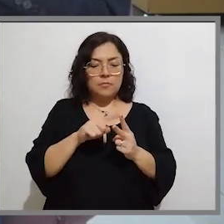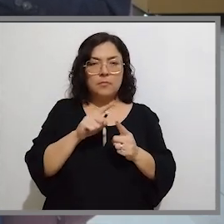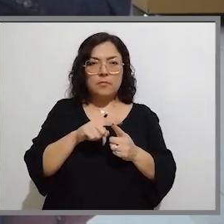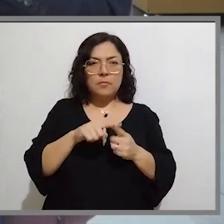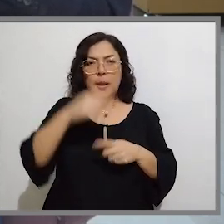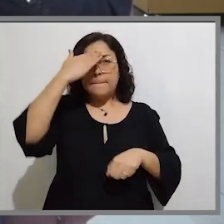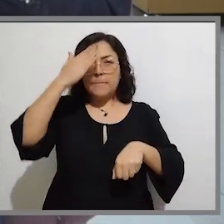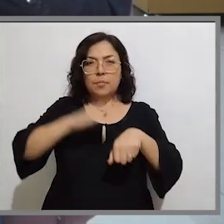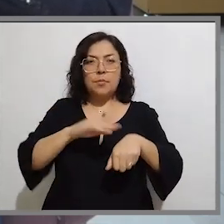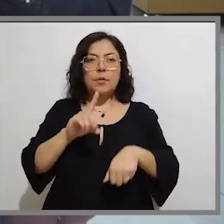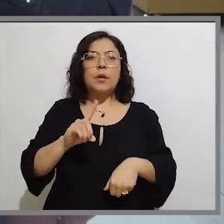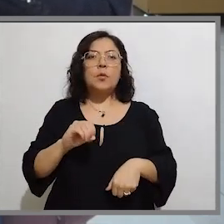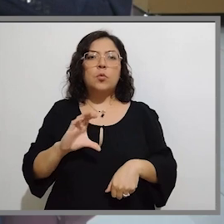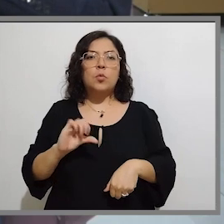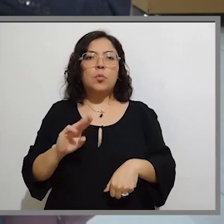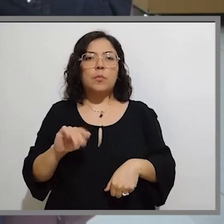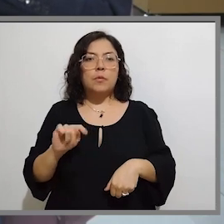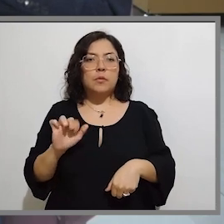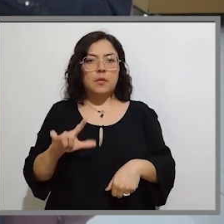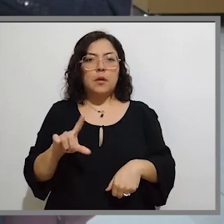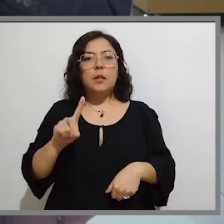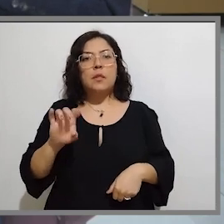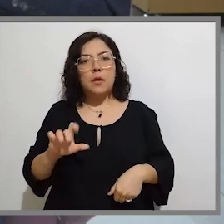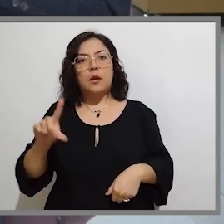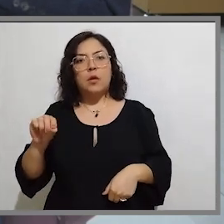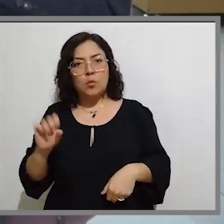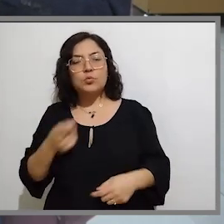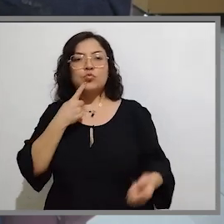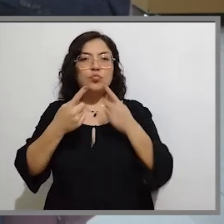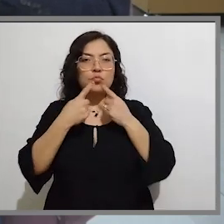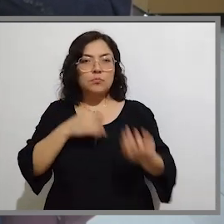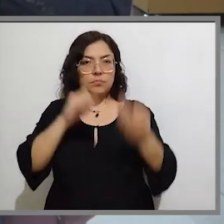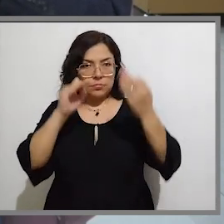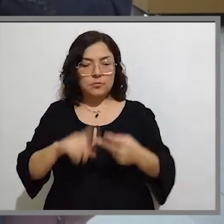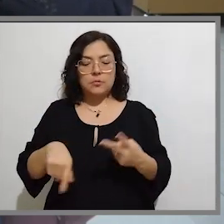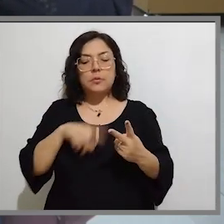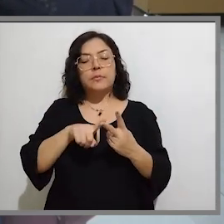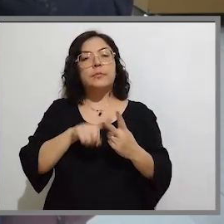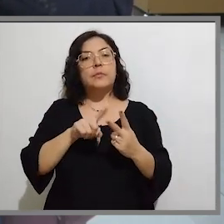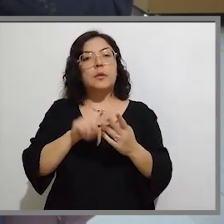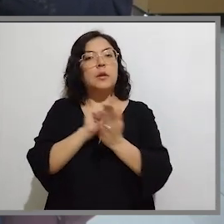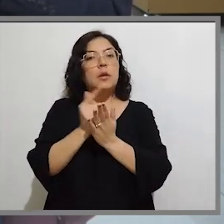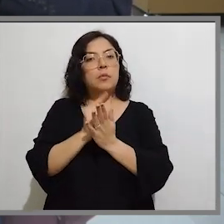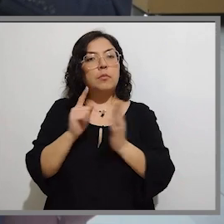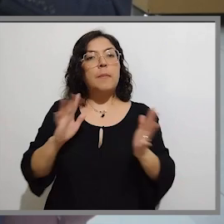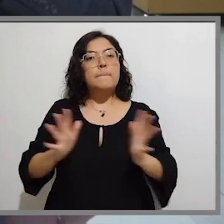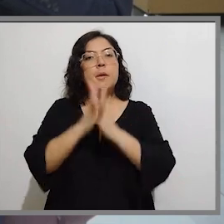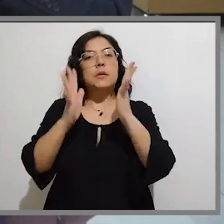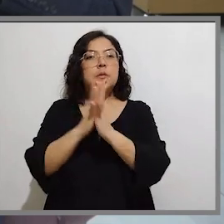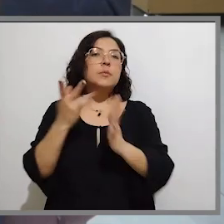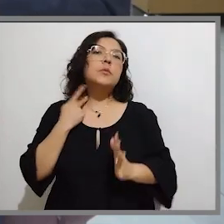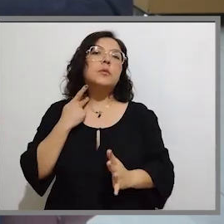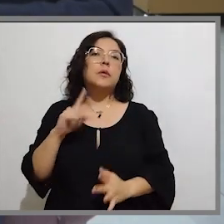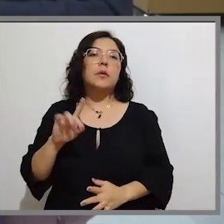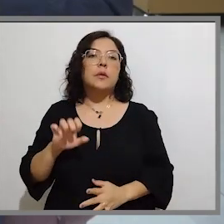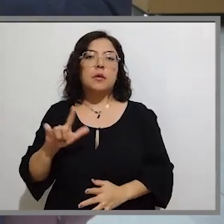la memoria documental de los debates, como también el libro sobre la participación política de las mujeres, que también es un libro